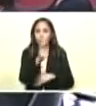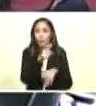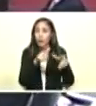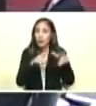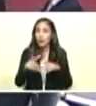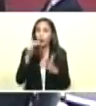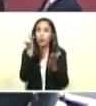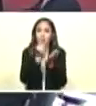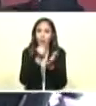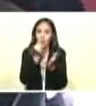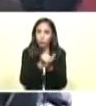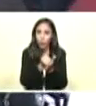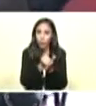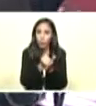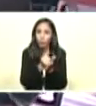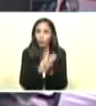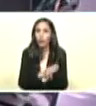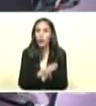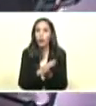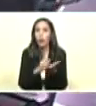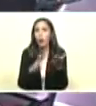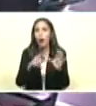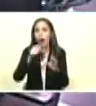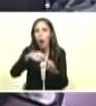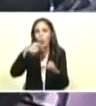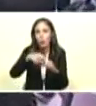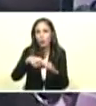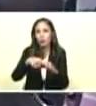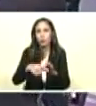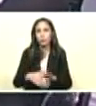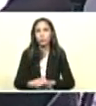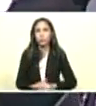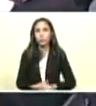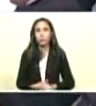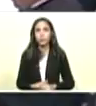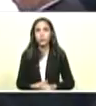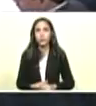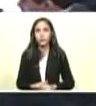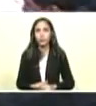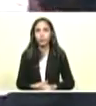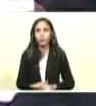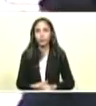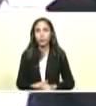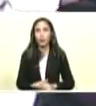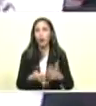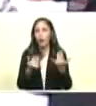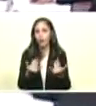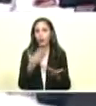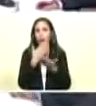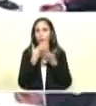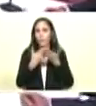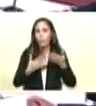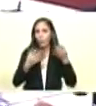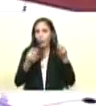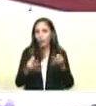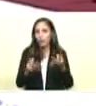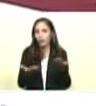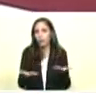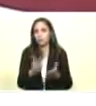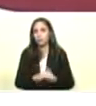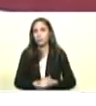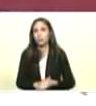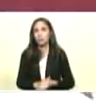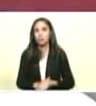en las cajas de ahorro. Les envío un saludo y me hacen aquí una propuesta para que las